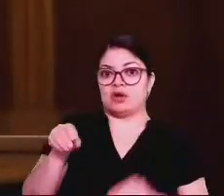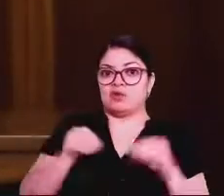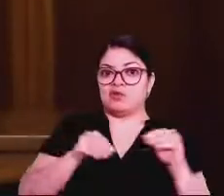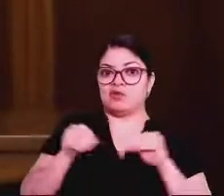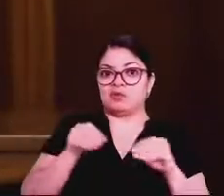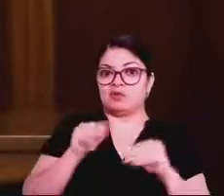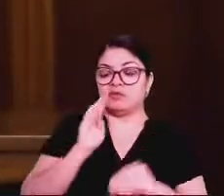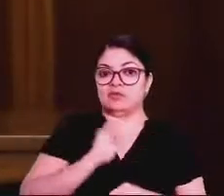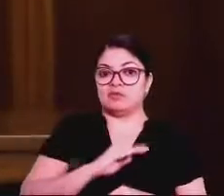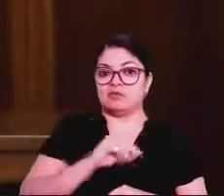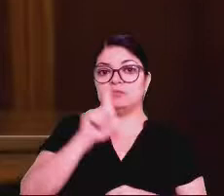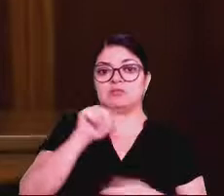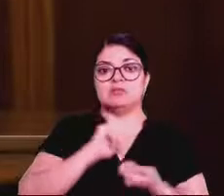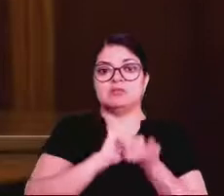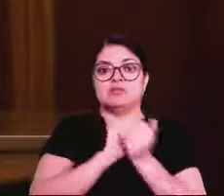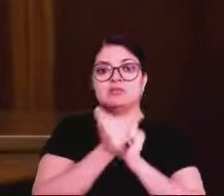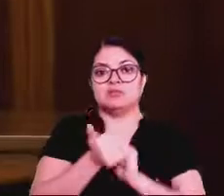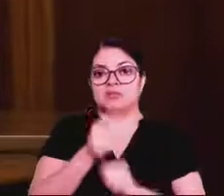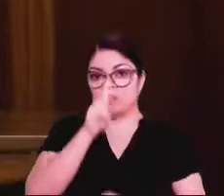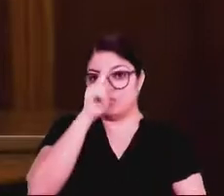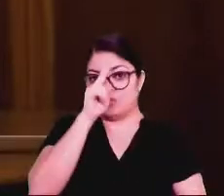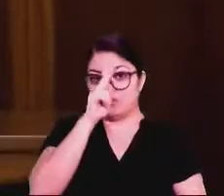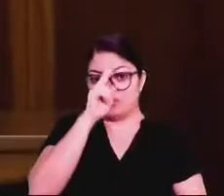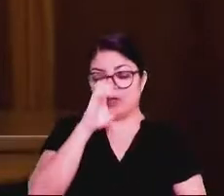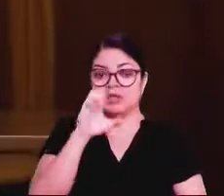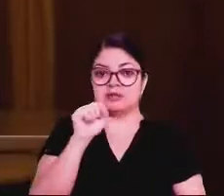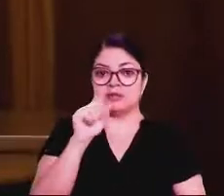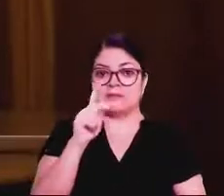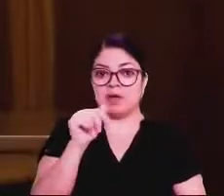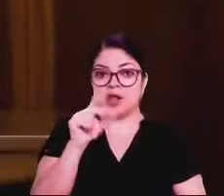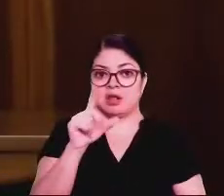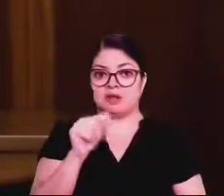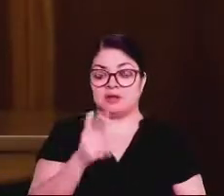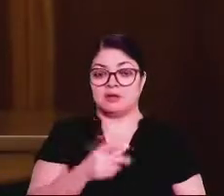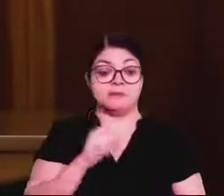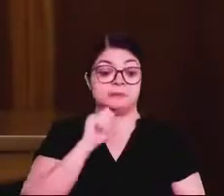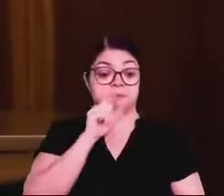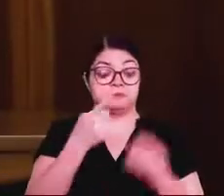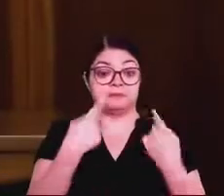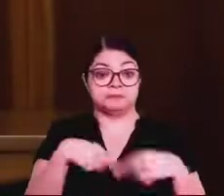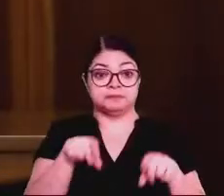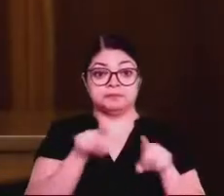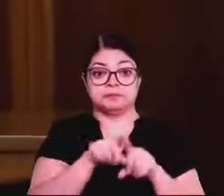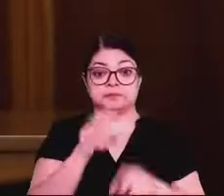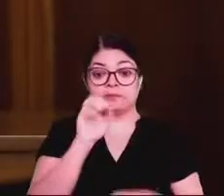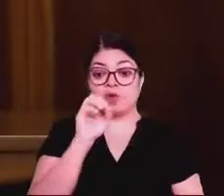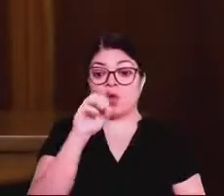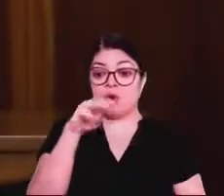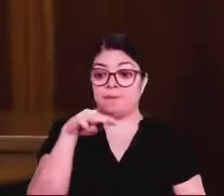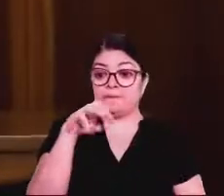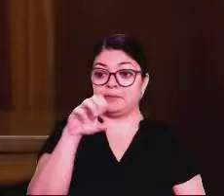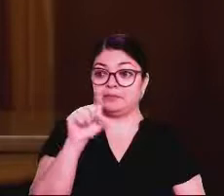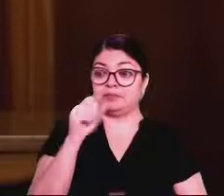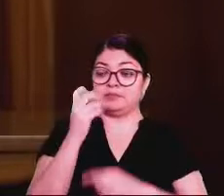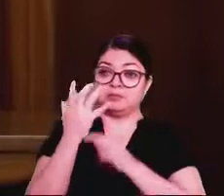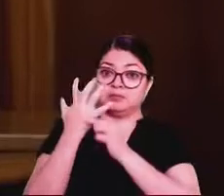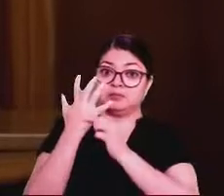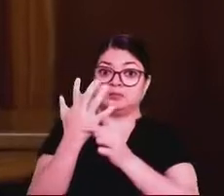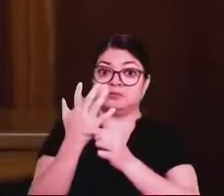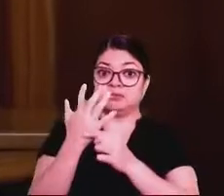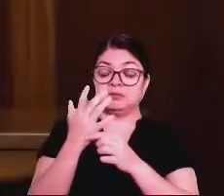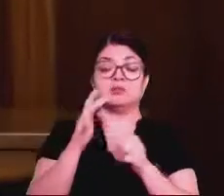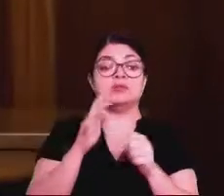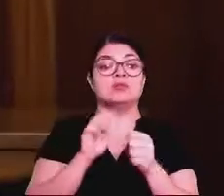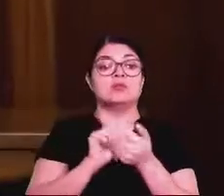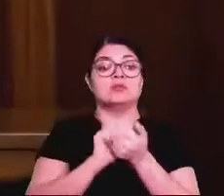consecuencia dolores de espalda. Acorde con la Organización Mundial de la Salud, los